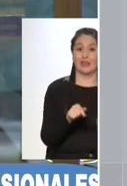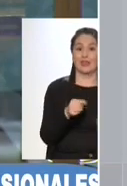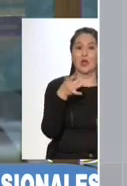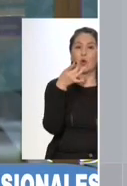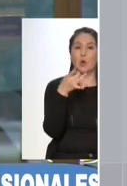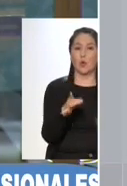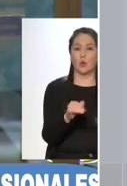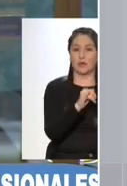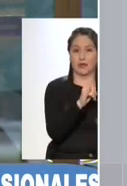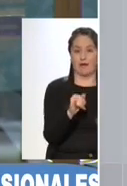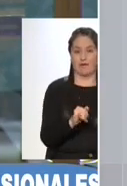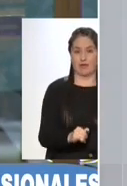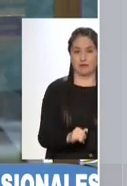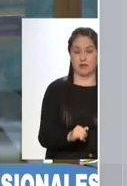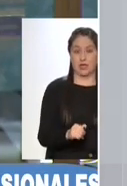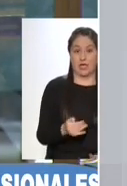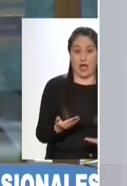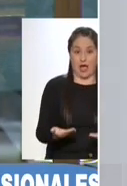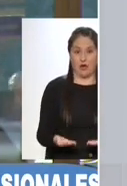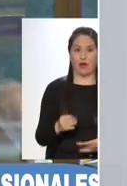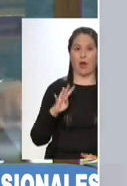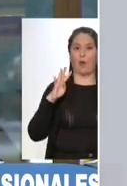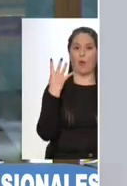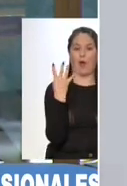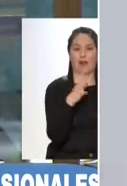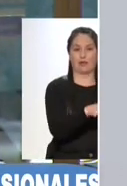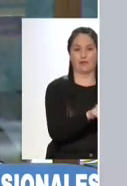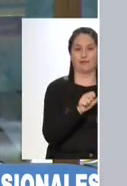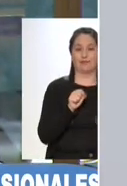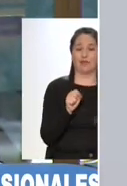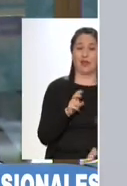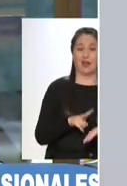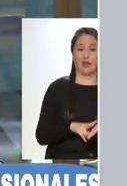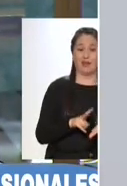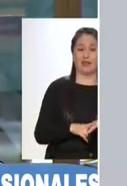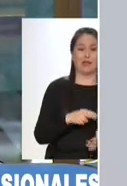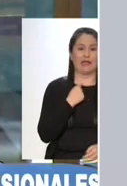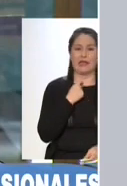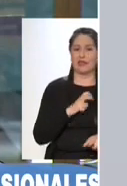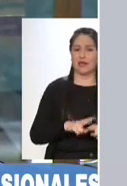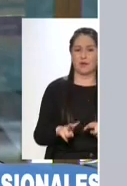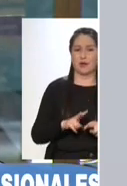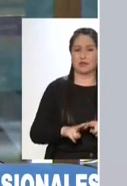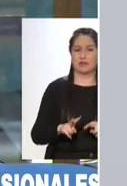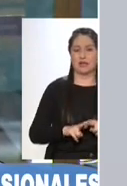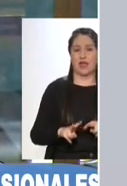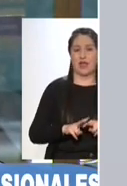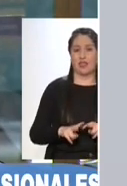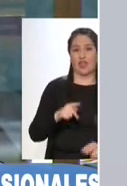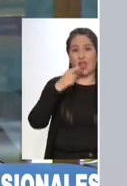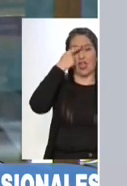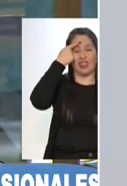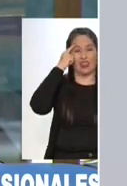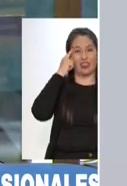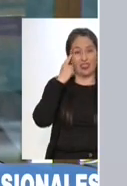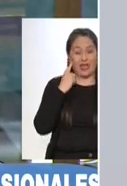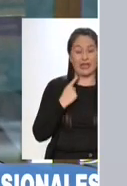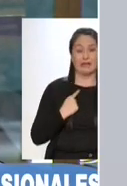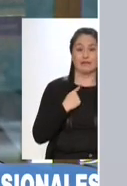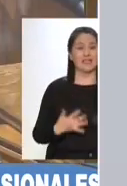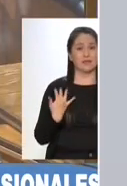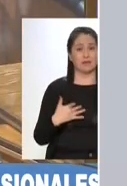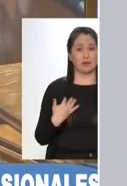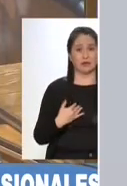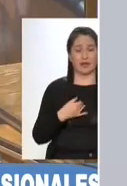a la normalidad, etc., mira lo que está pasando, o sea, tenemos un aumento sostenido de los contagios, complicaciones todos los días,